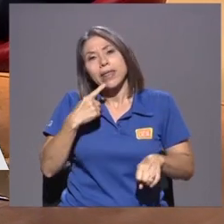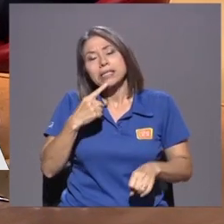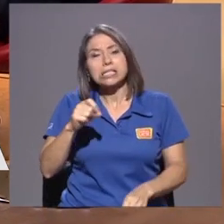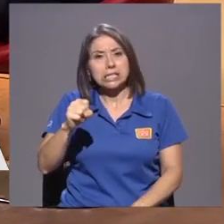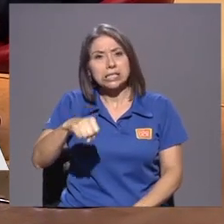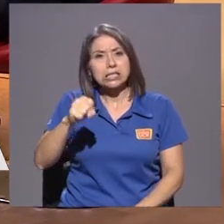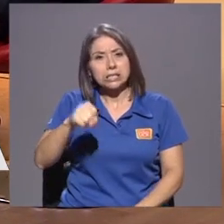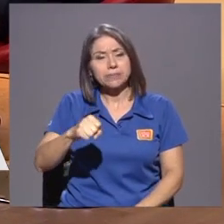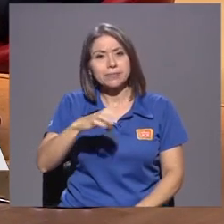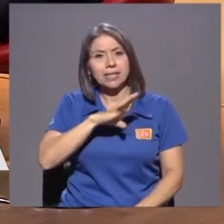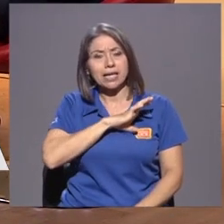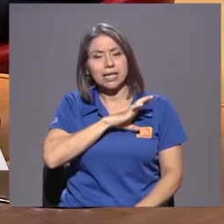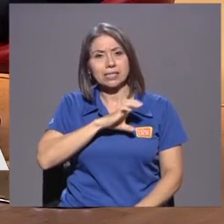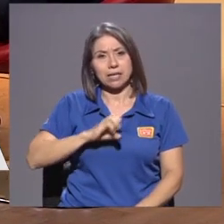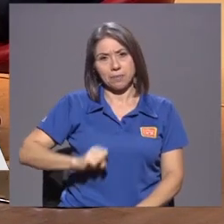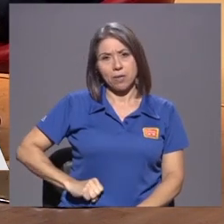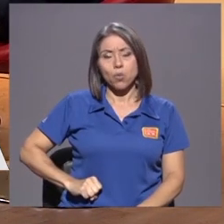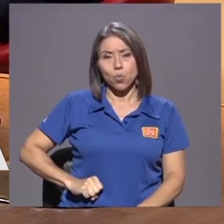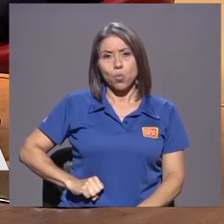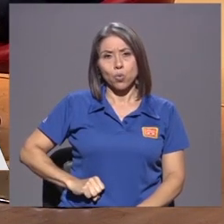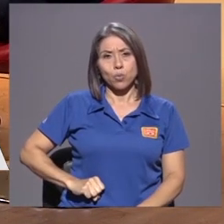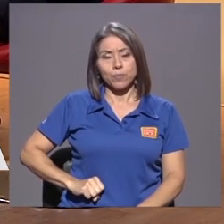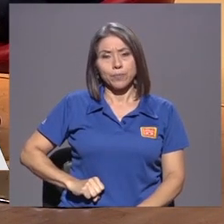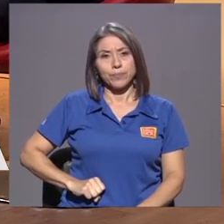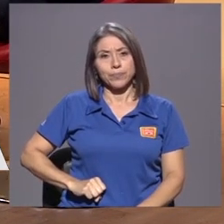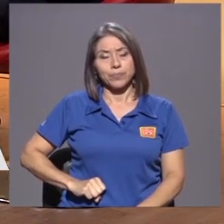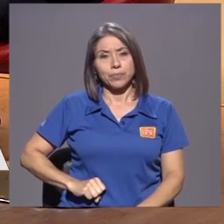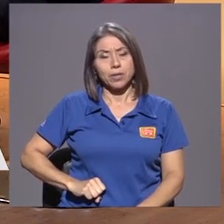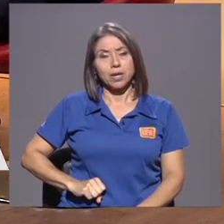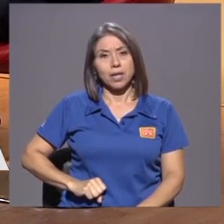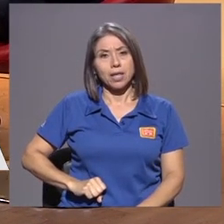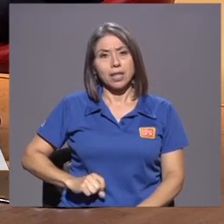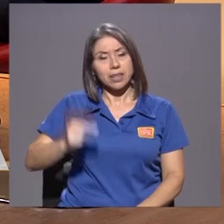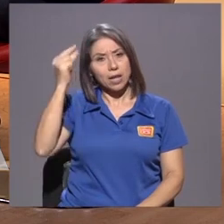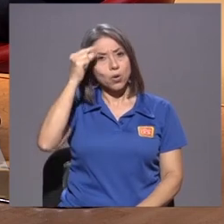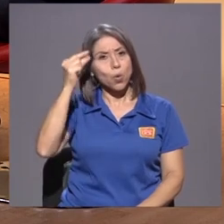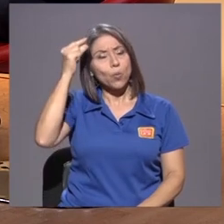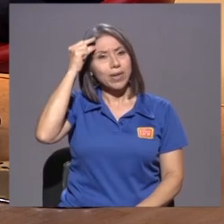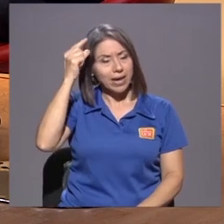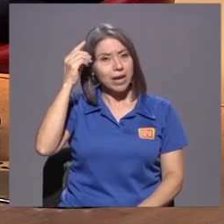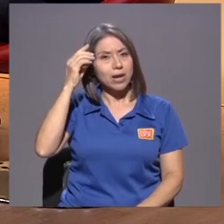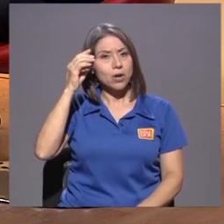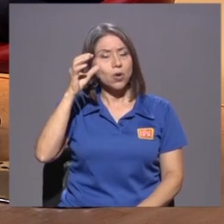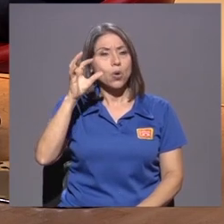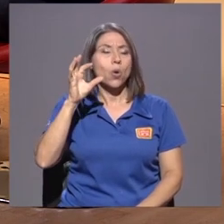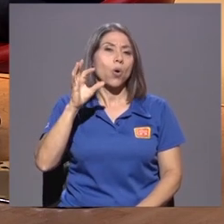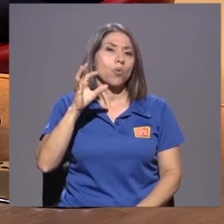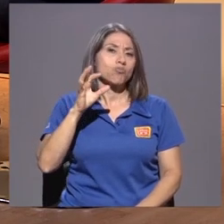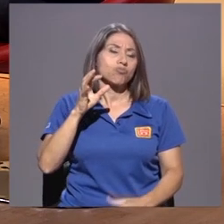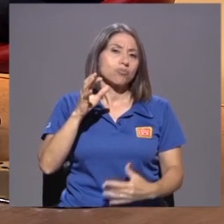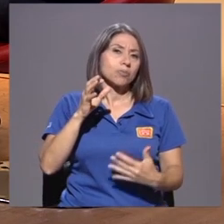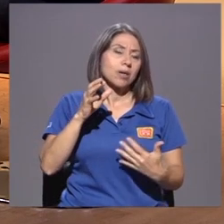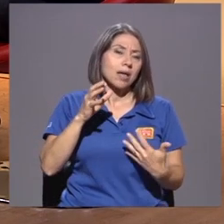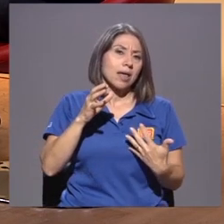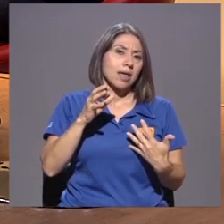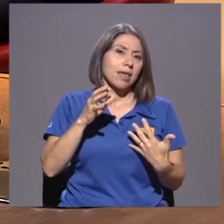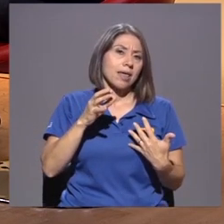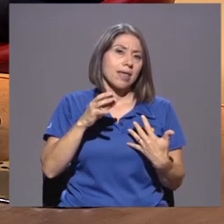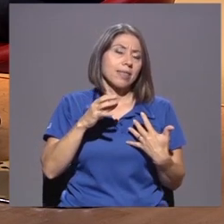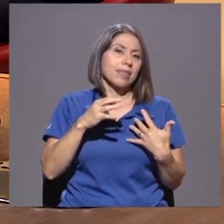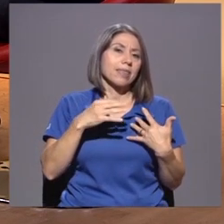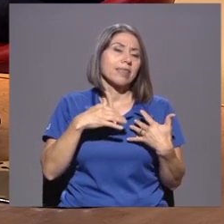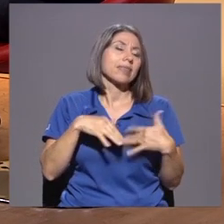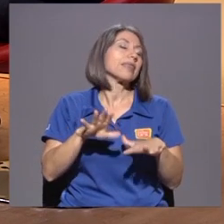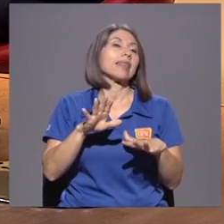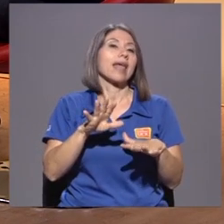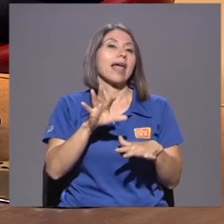manera del gobierno d el frente se pasa aún aunque sea un ex